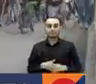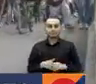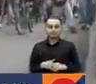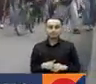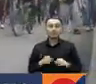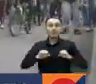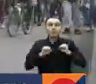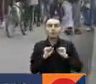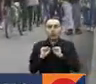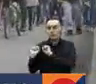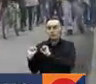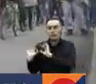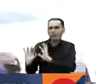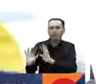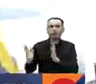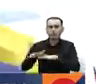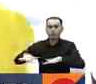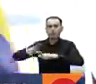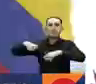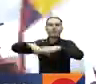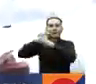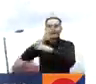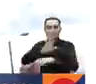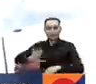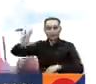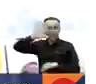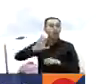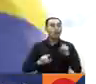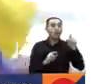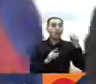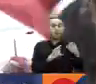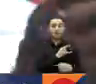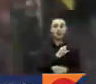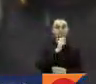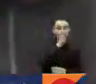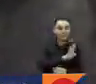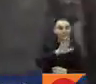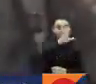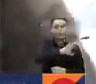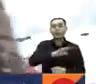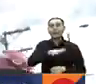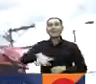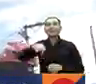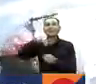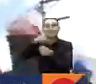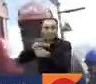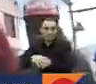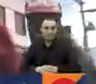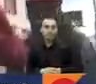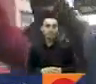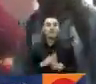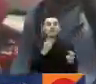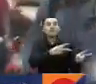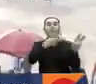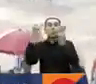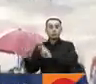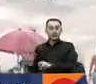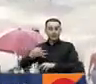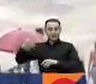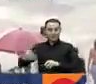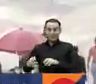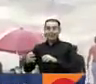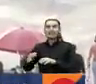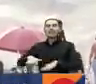habrá concentraciones en el Parque Nacional, las Universidades Nacional Pedagógica Distrital, el Puente Dignidad en Usme